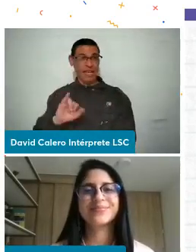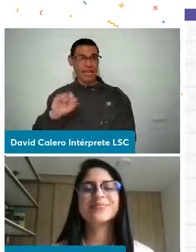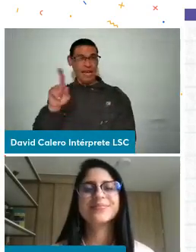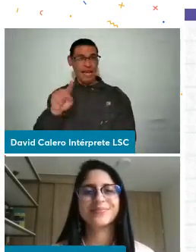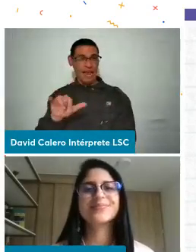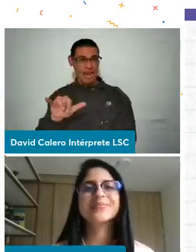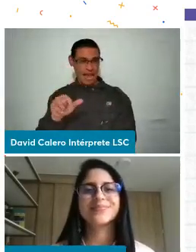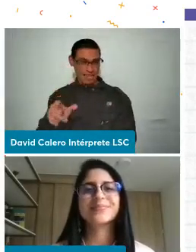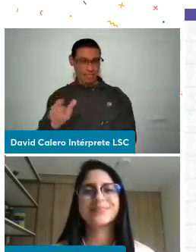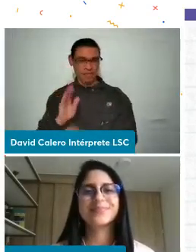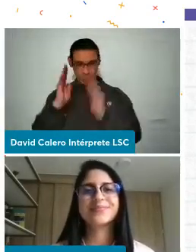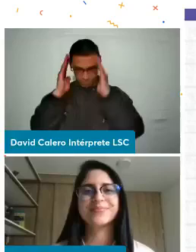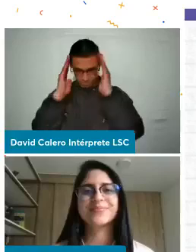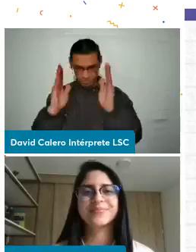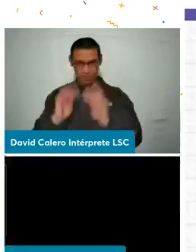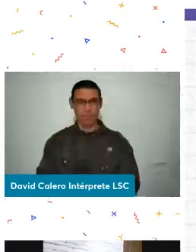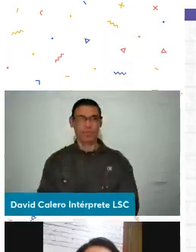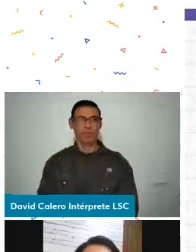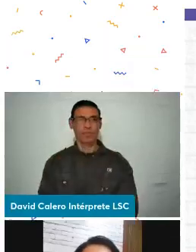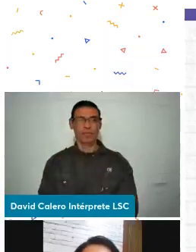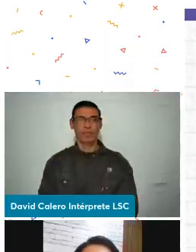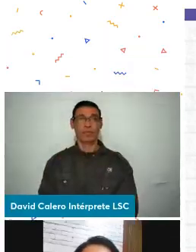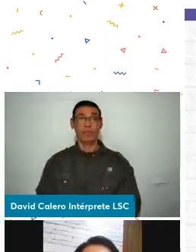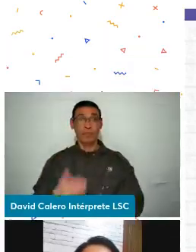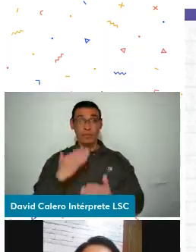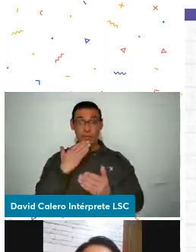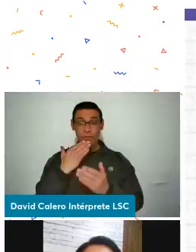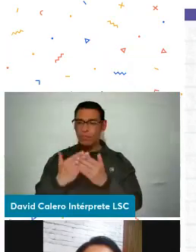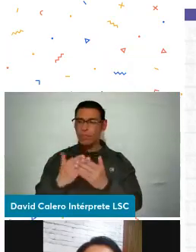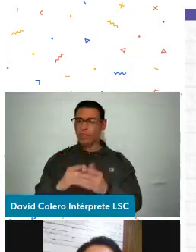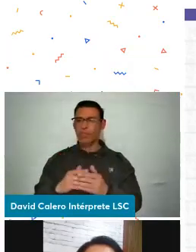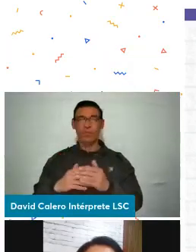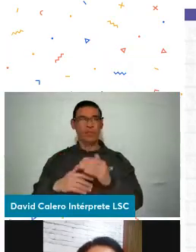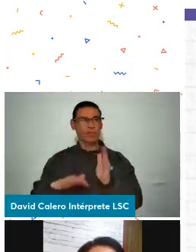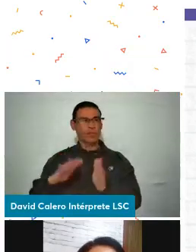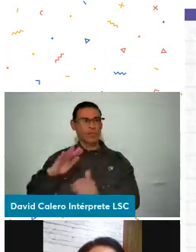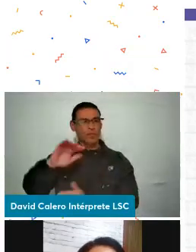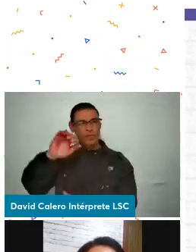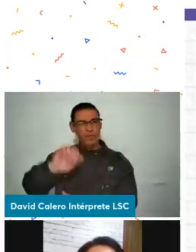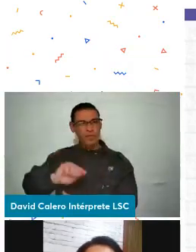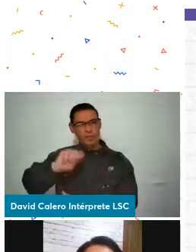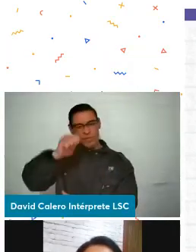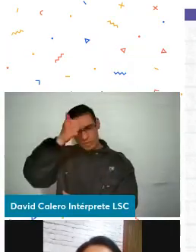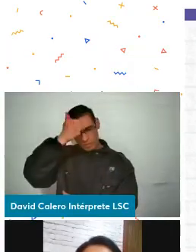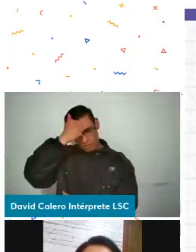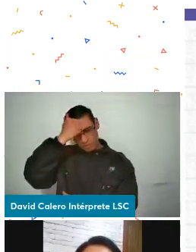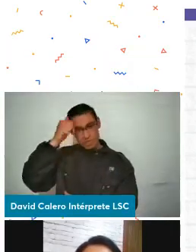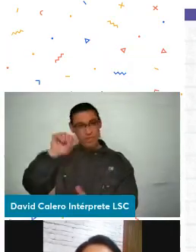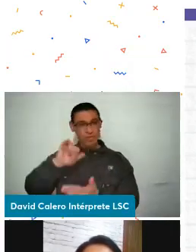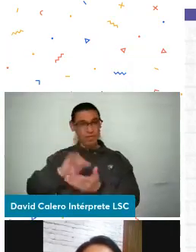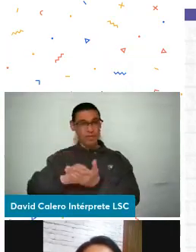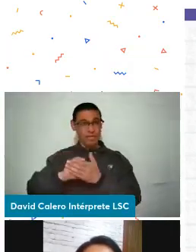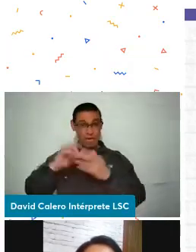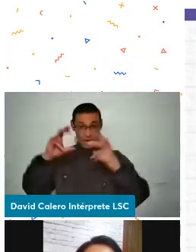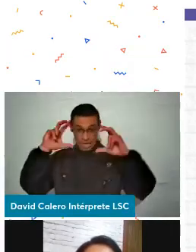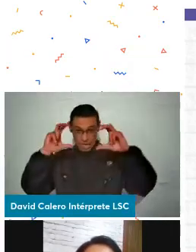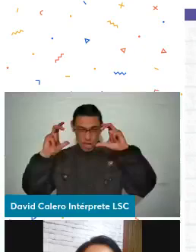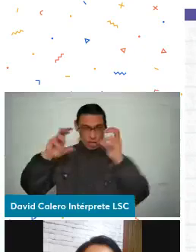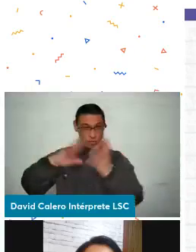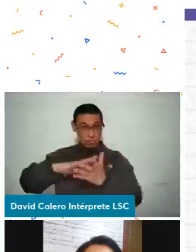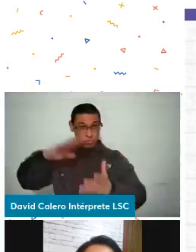Gracias. Bueno, principalmente la realidad aumentada la podemos aplicar en